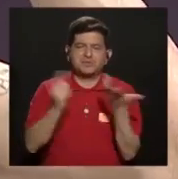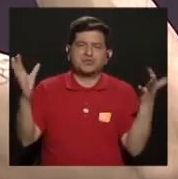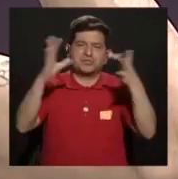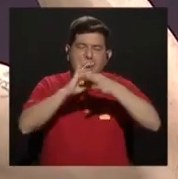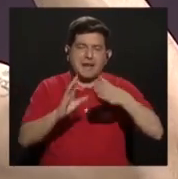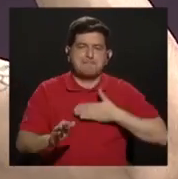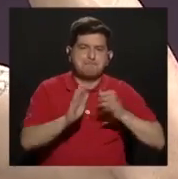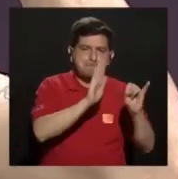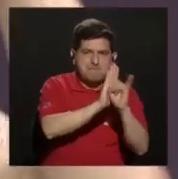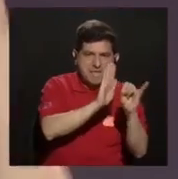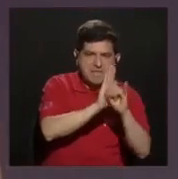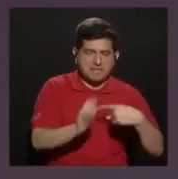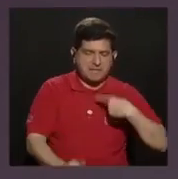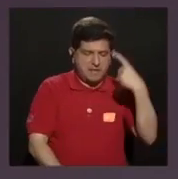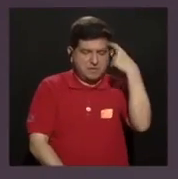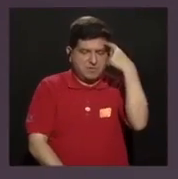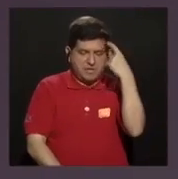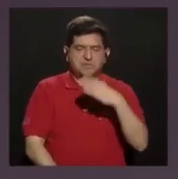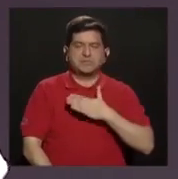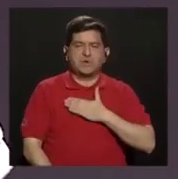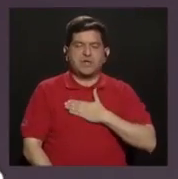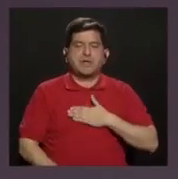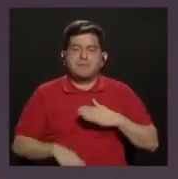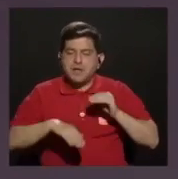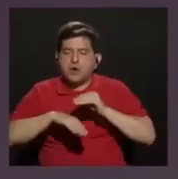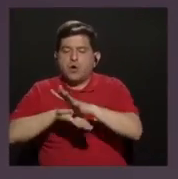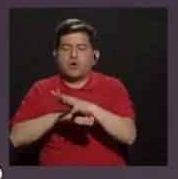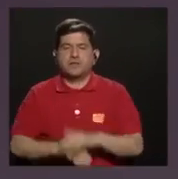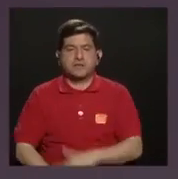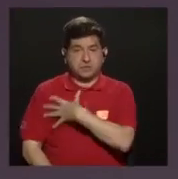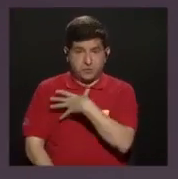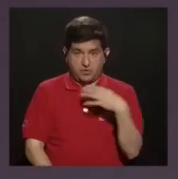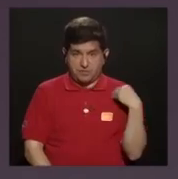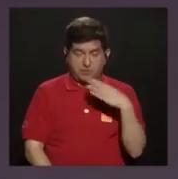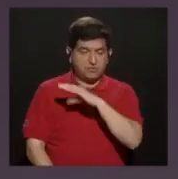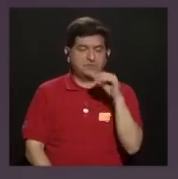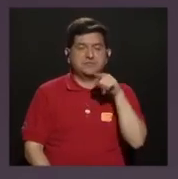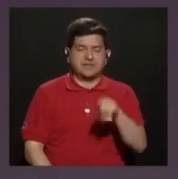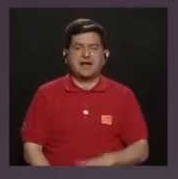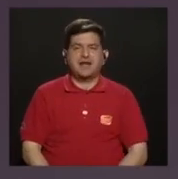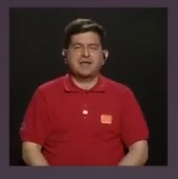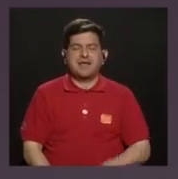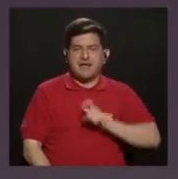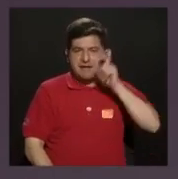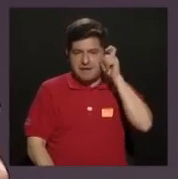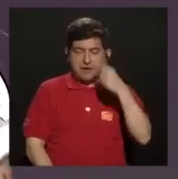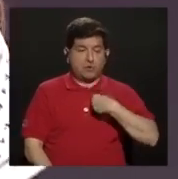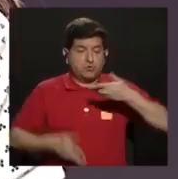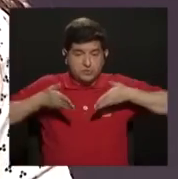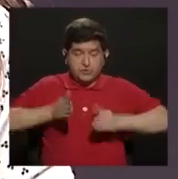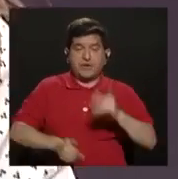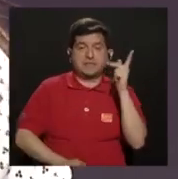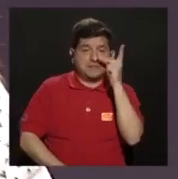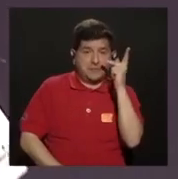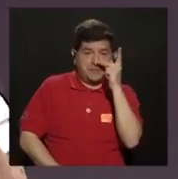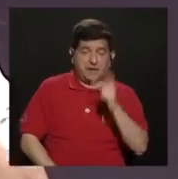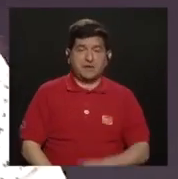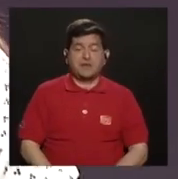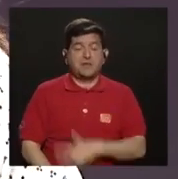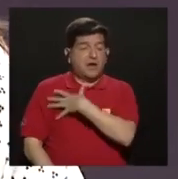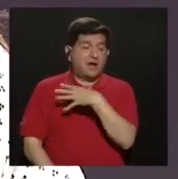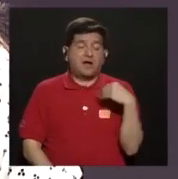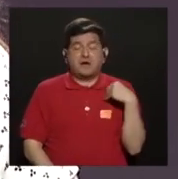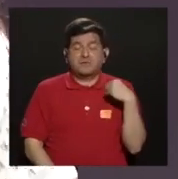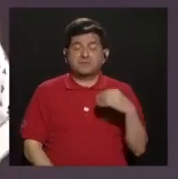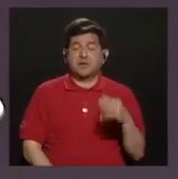mi identidad, como yo pienso, con mi orientación, que es lo que me gusta, con el sexo. Entonces, si yo nací con pene, me tiene que gustar